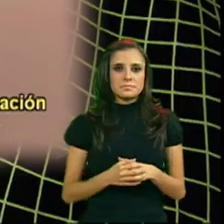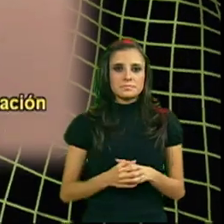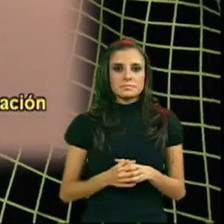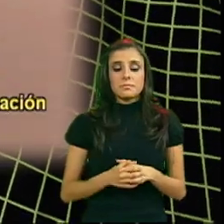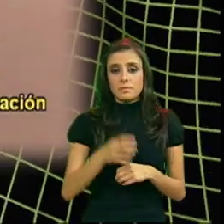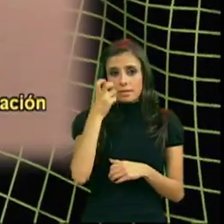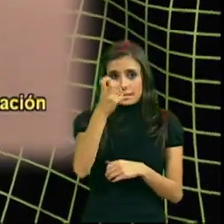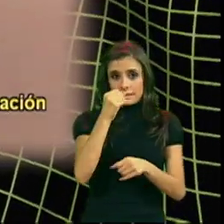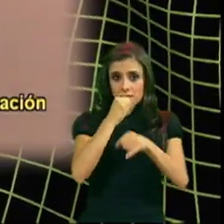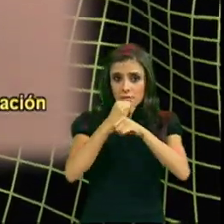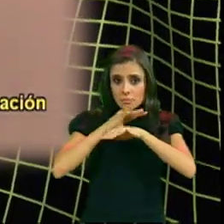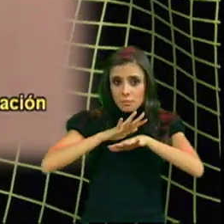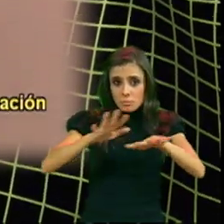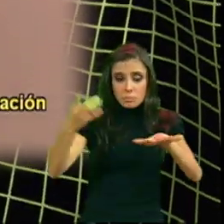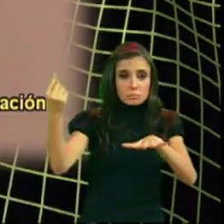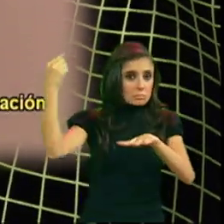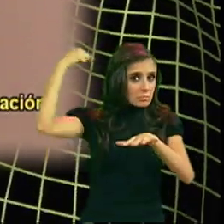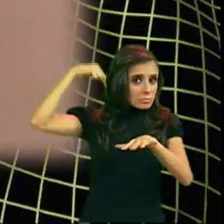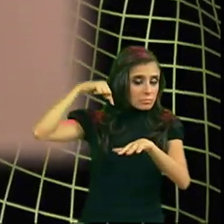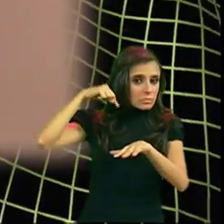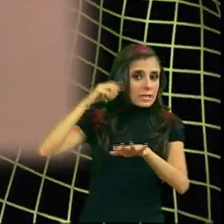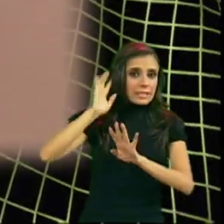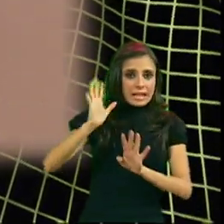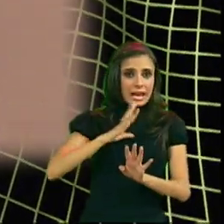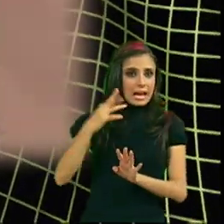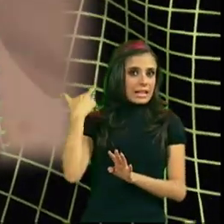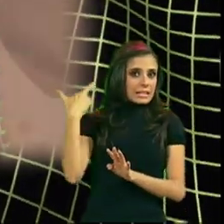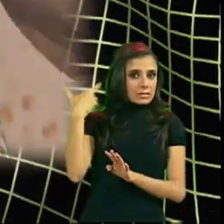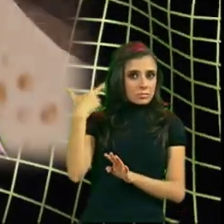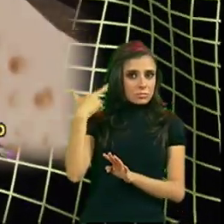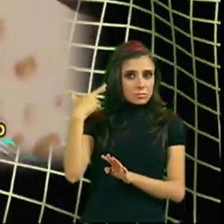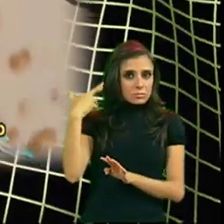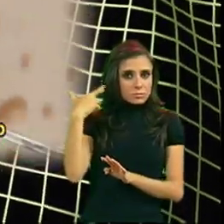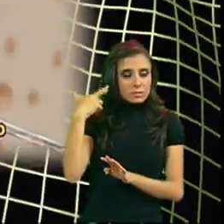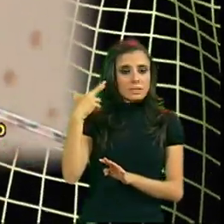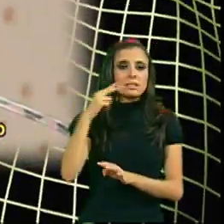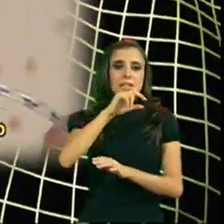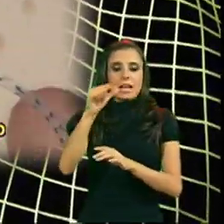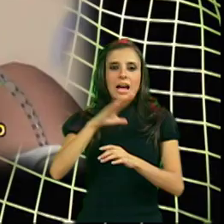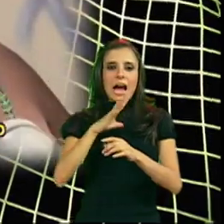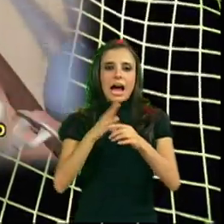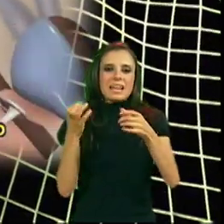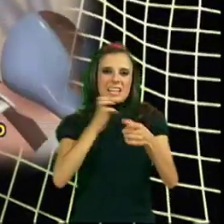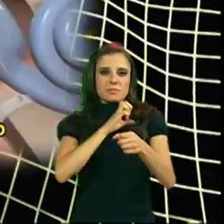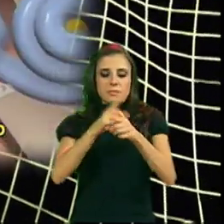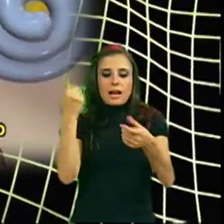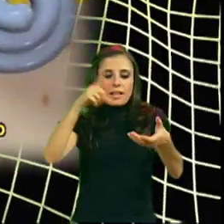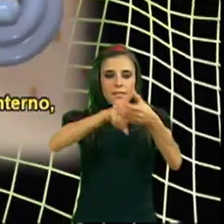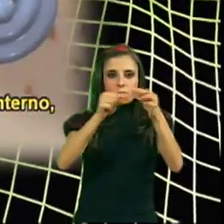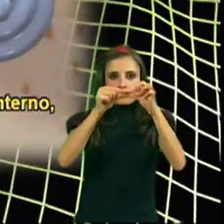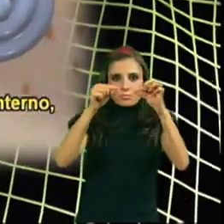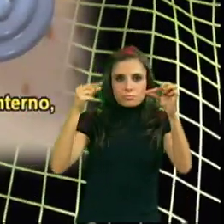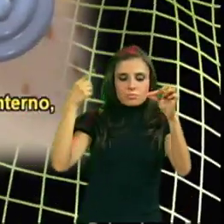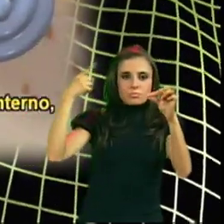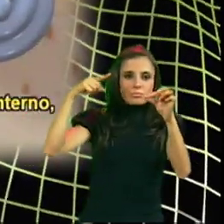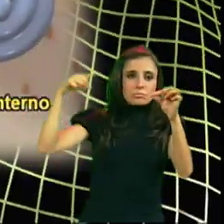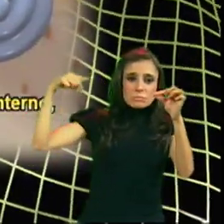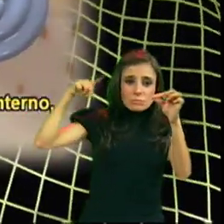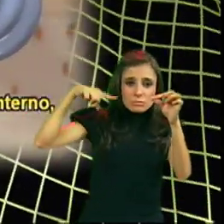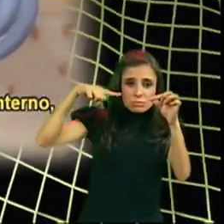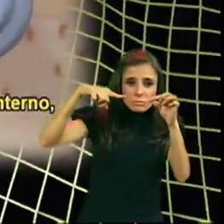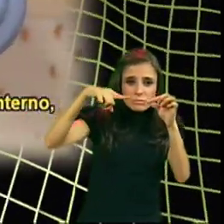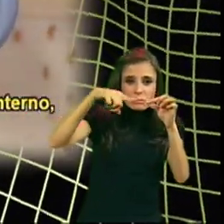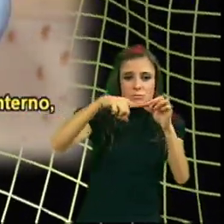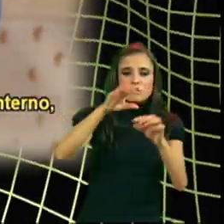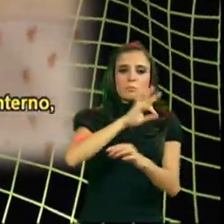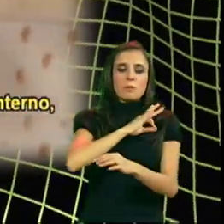del sistema. El implante convertirá la información sonora a señales eléctricas que viajan por un electrodo insertado en